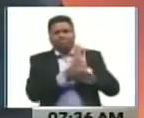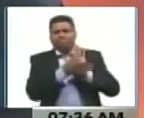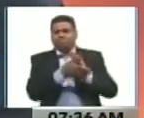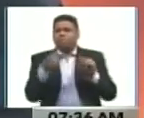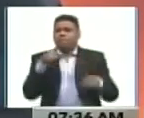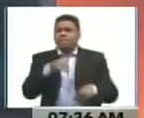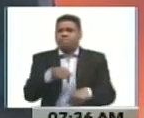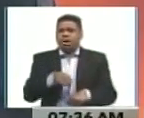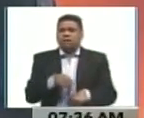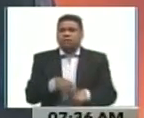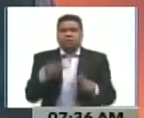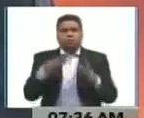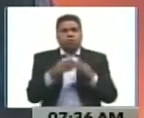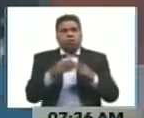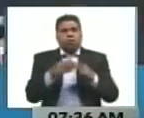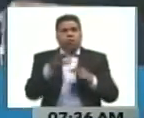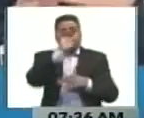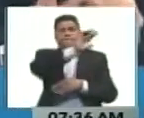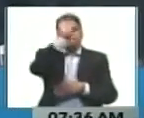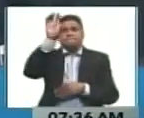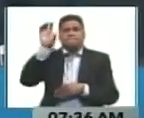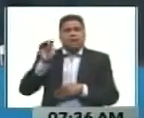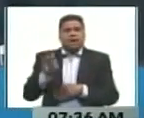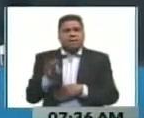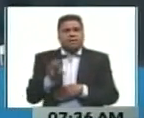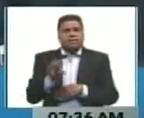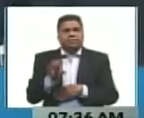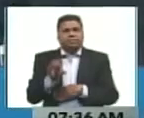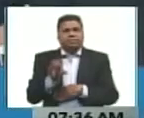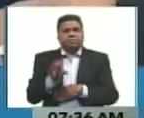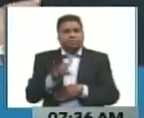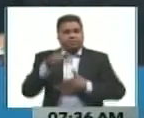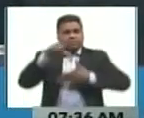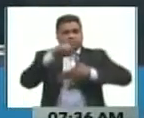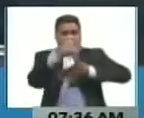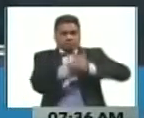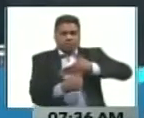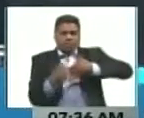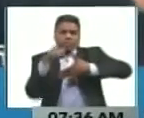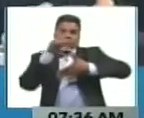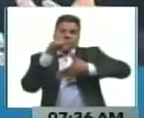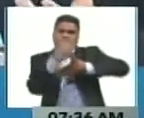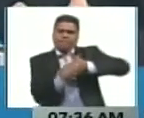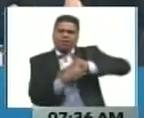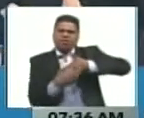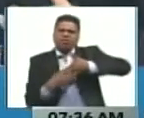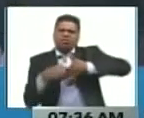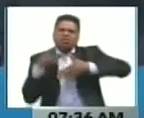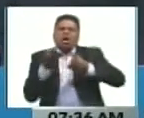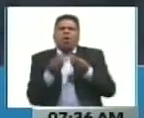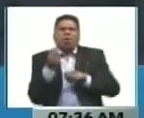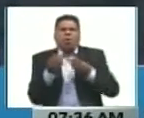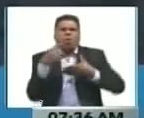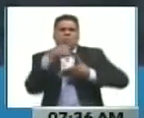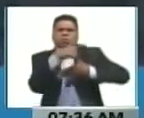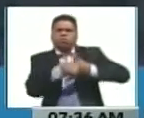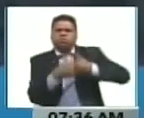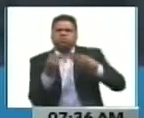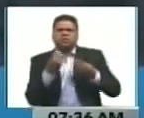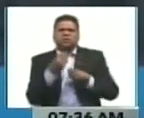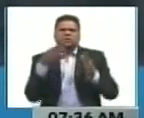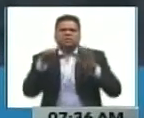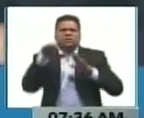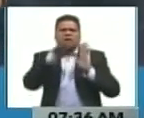enfrentan los países progresistas de América Latina y para pensar también las amenazas y un poco conocer de qué se trata la agenda